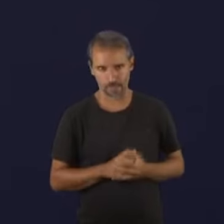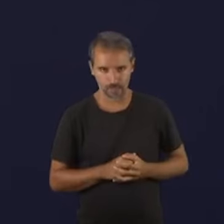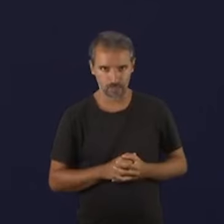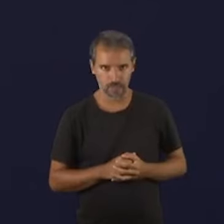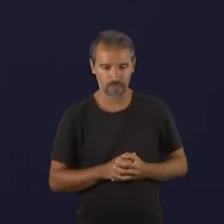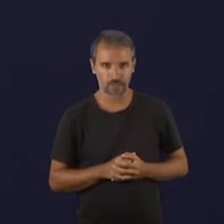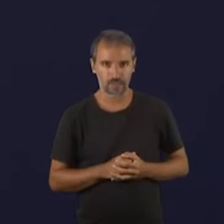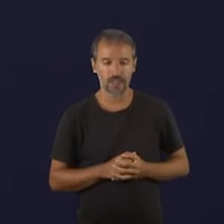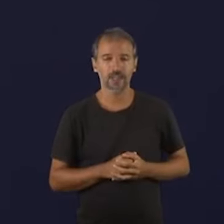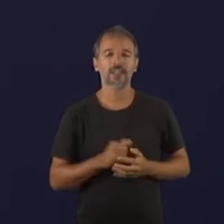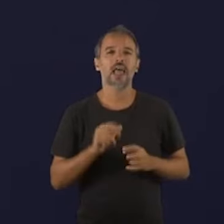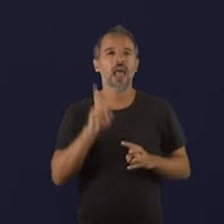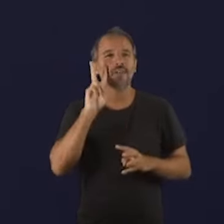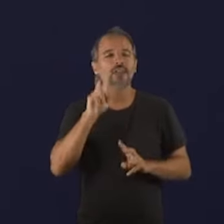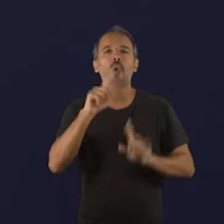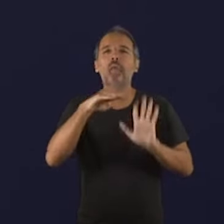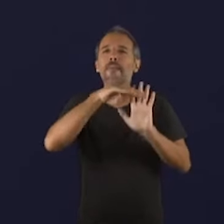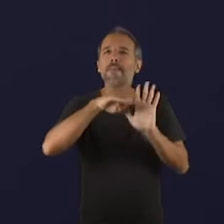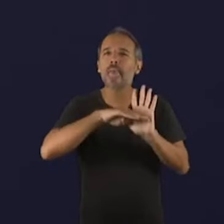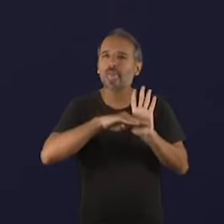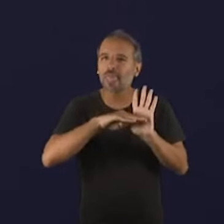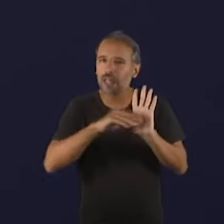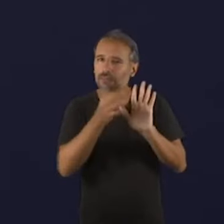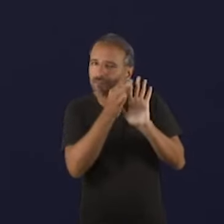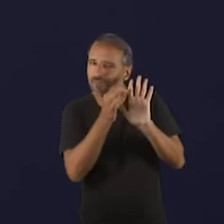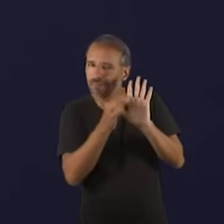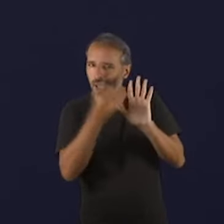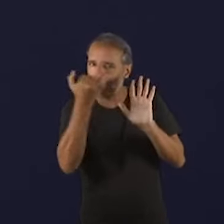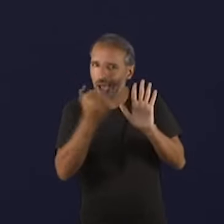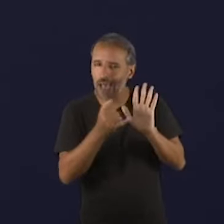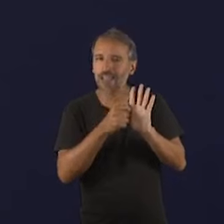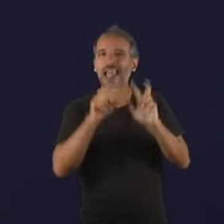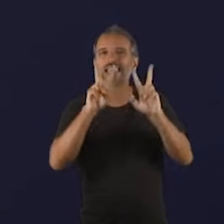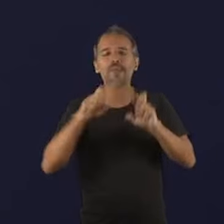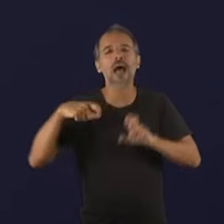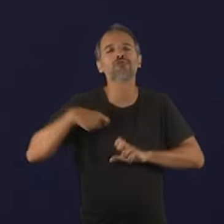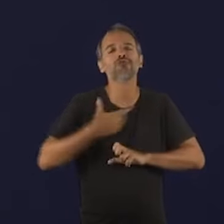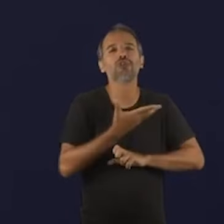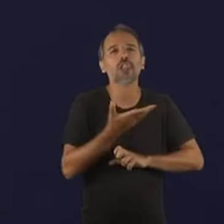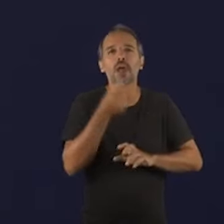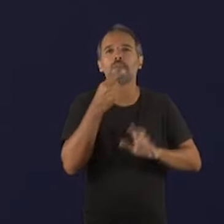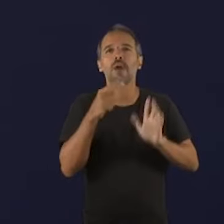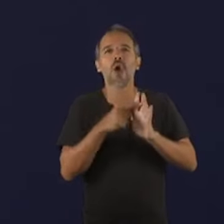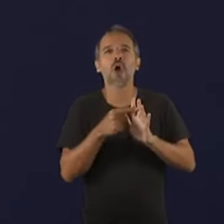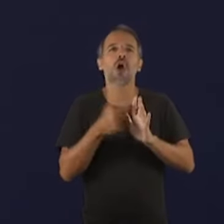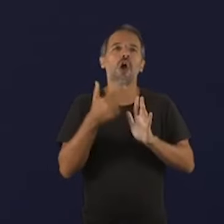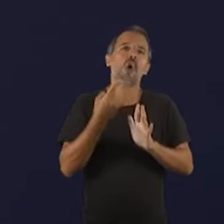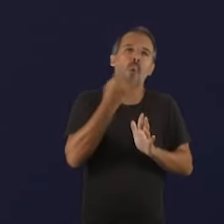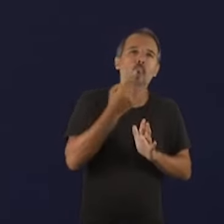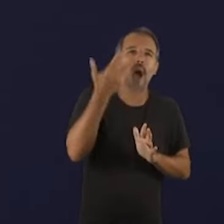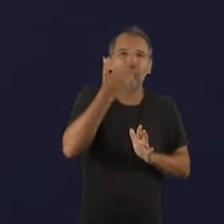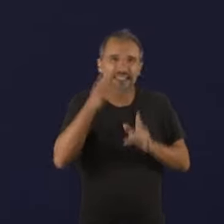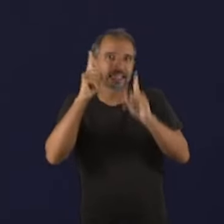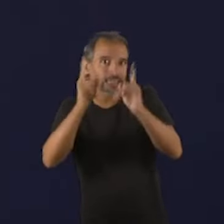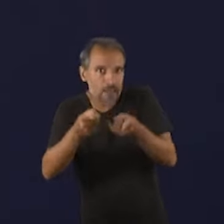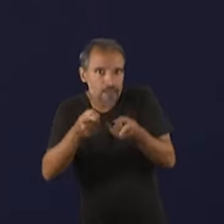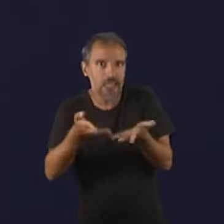visto en algunas medidas que se han tomado en virtud de eh cuestiones sociales como puede ser la watch o como puede ser